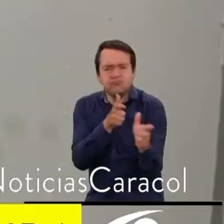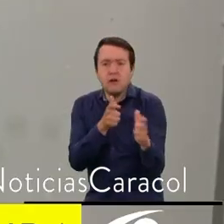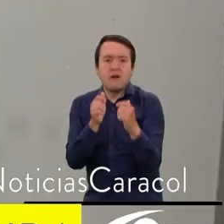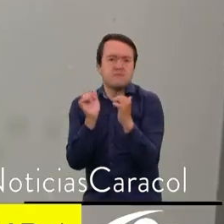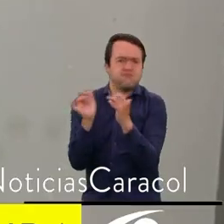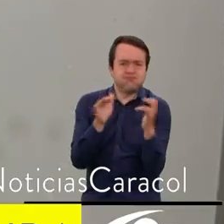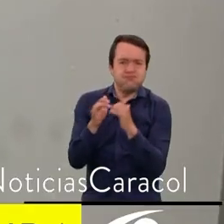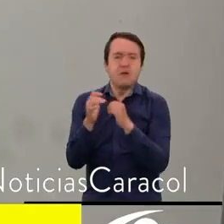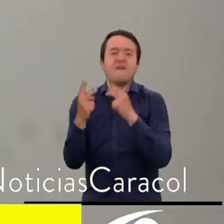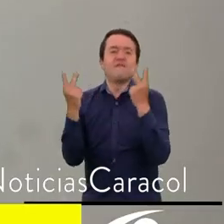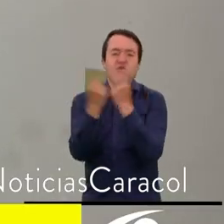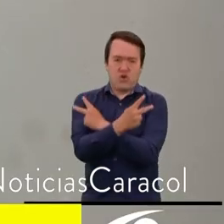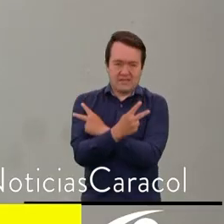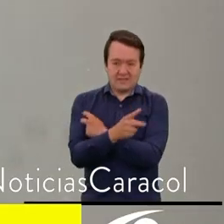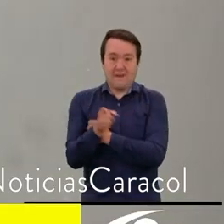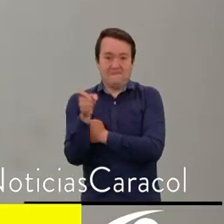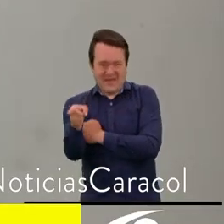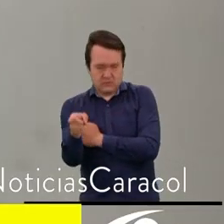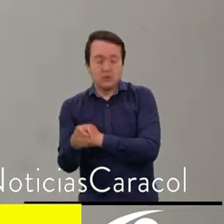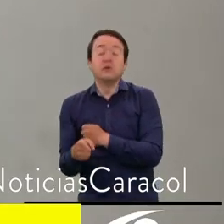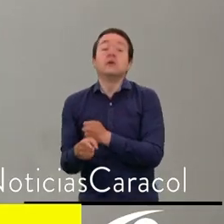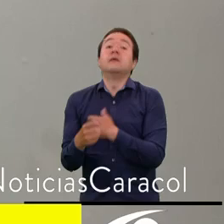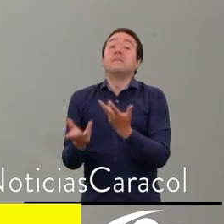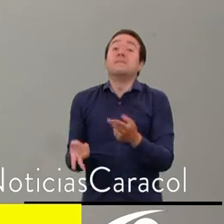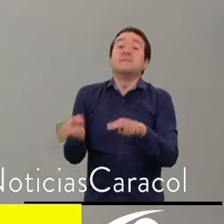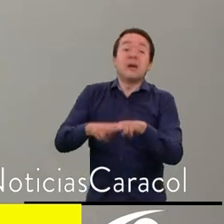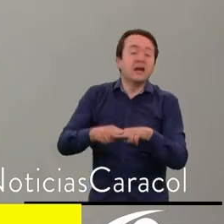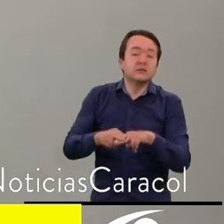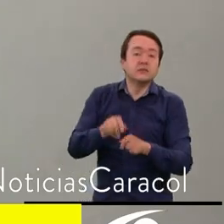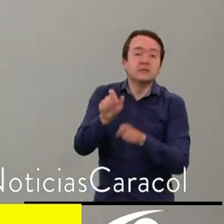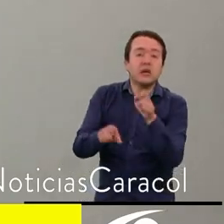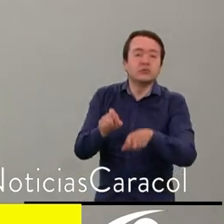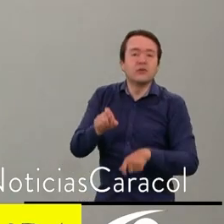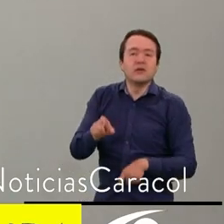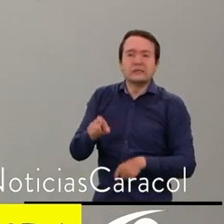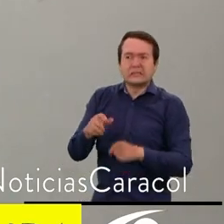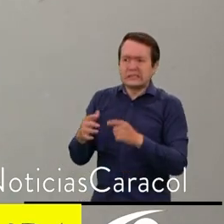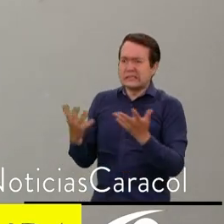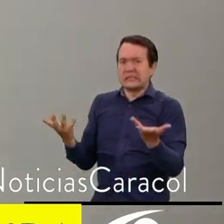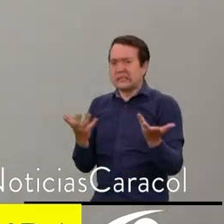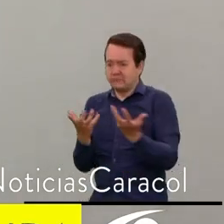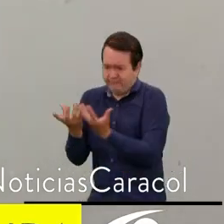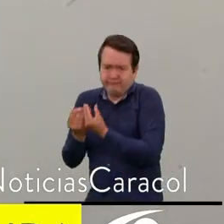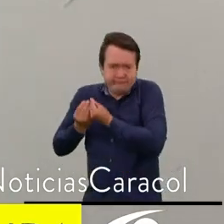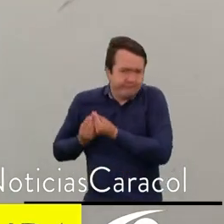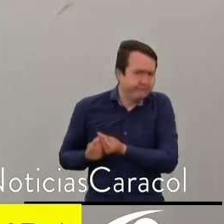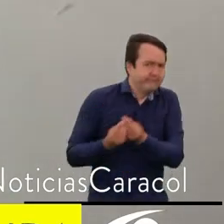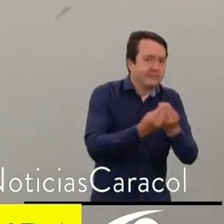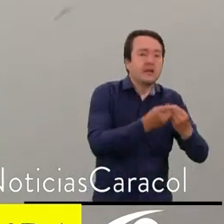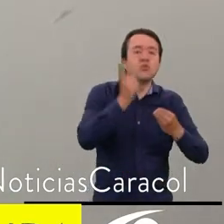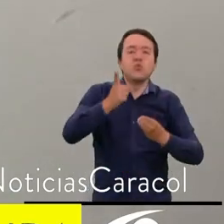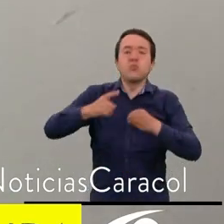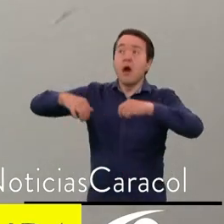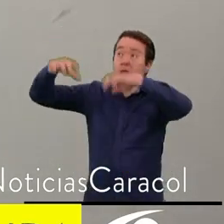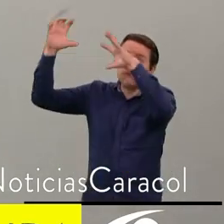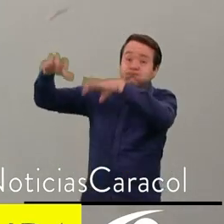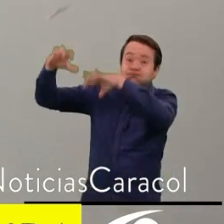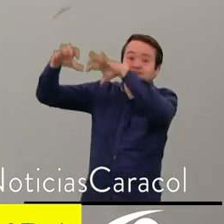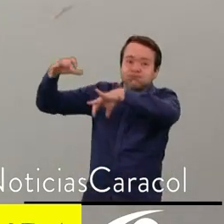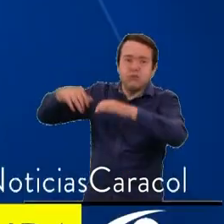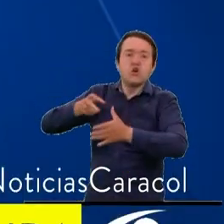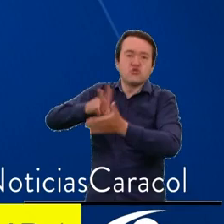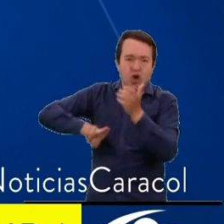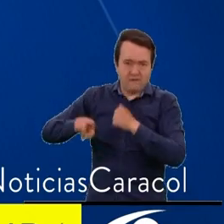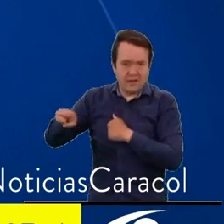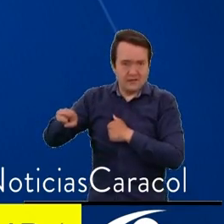de personas que se han visto afectadas por la, repito, ola invernal que ha afectado tanto viviendas como los resguardos donde se